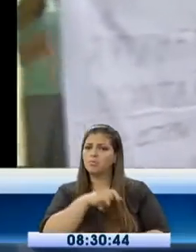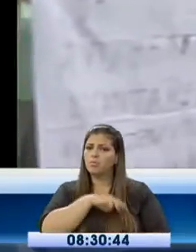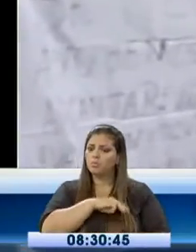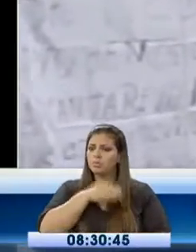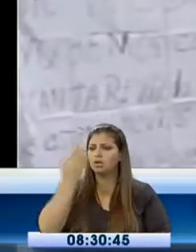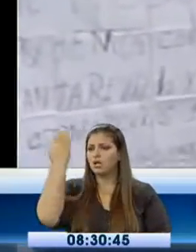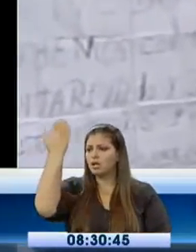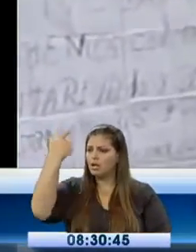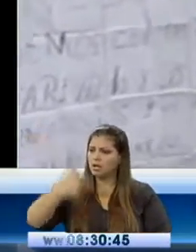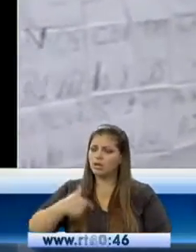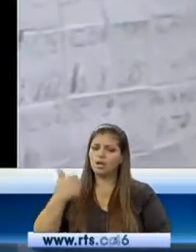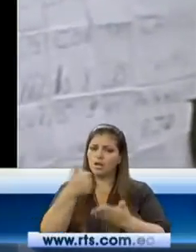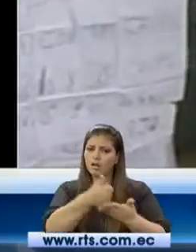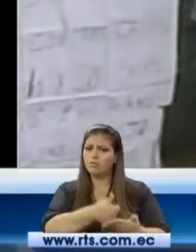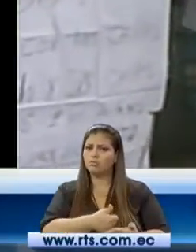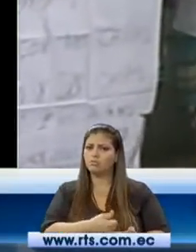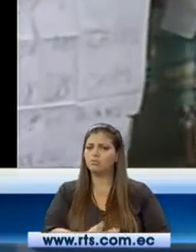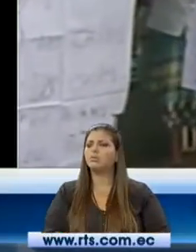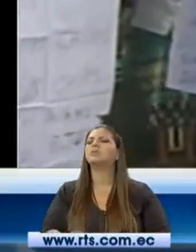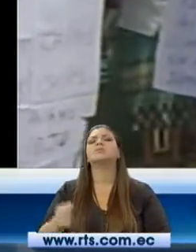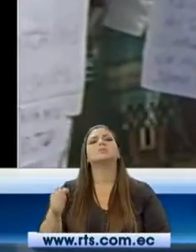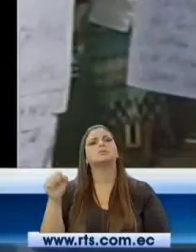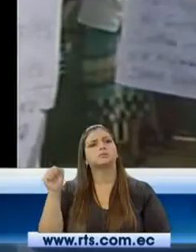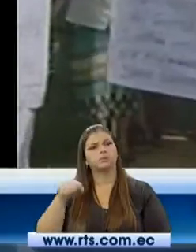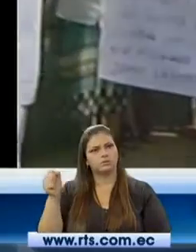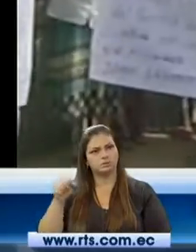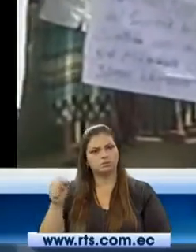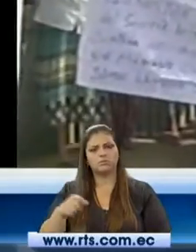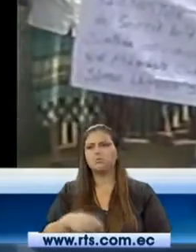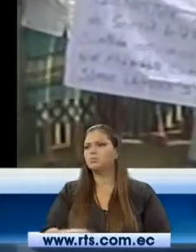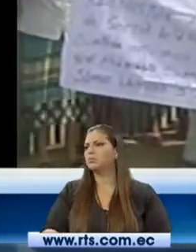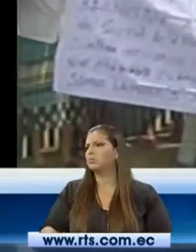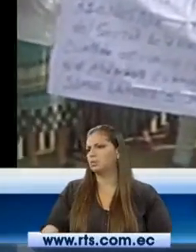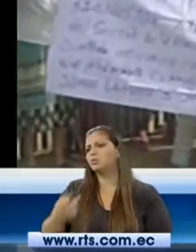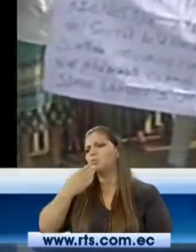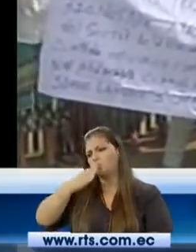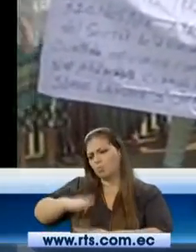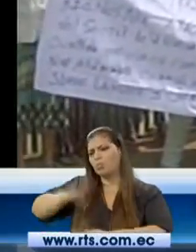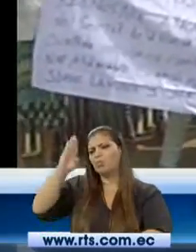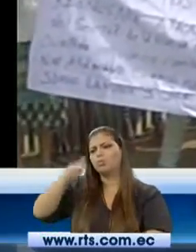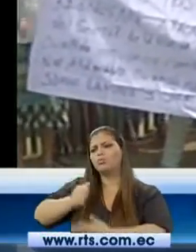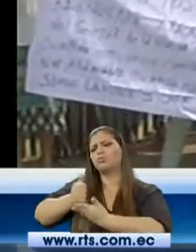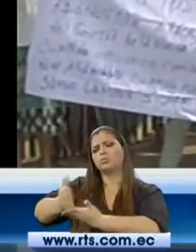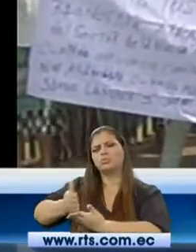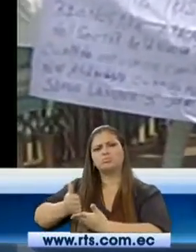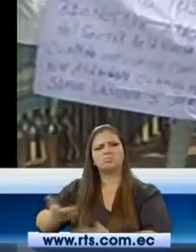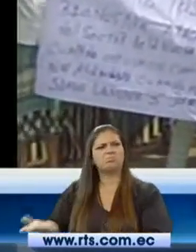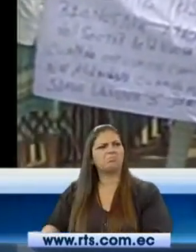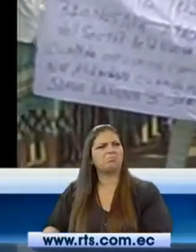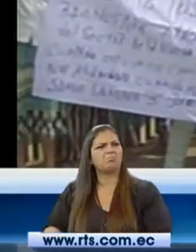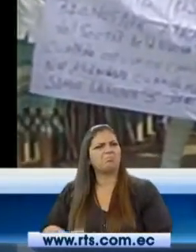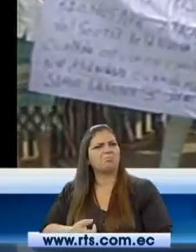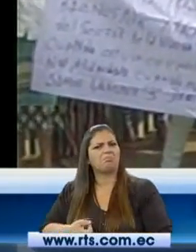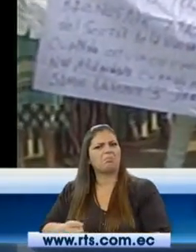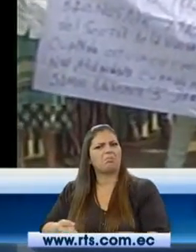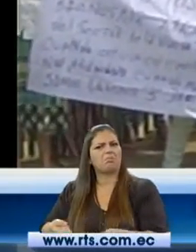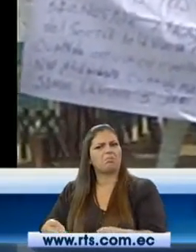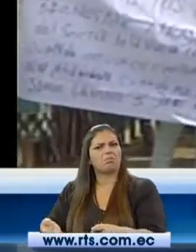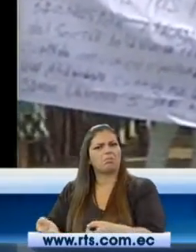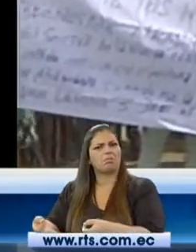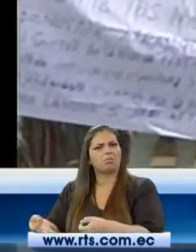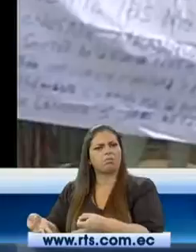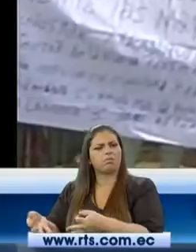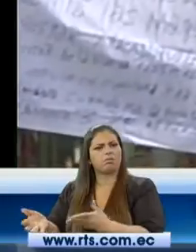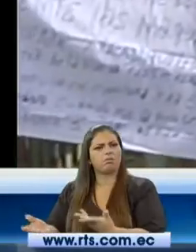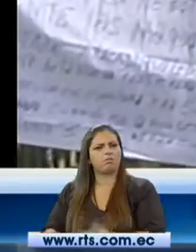No sabemos, porque ya hemos ido al municipio, ya hemos redactado todo, está firmado por el alcalde, pero no le han